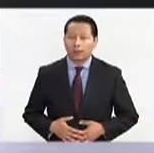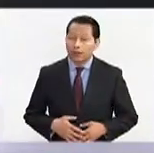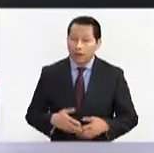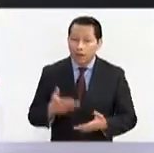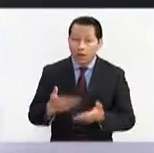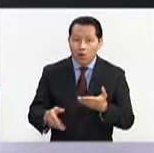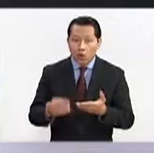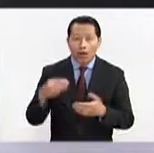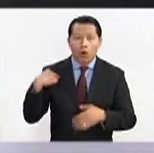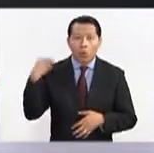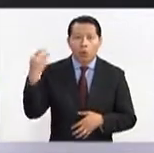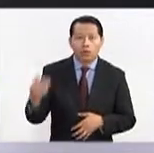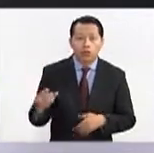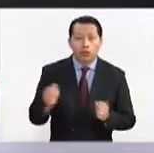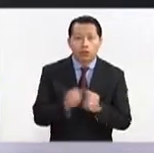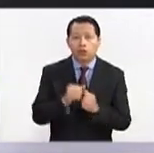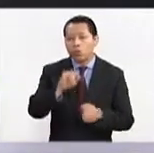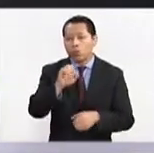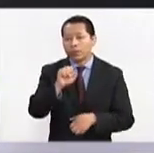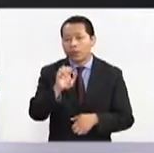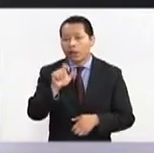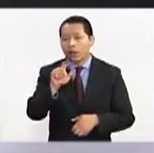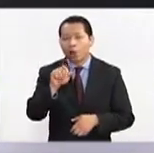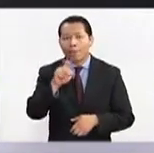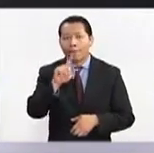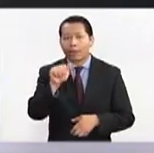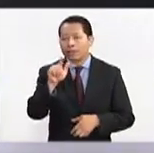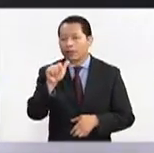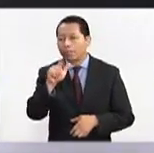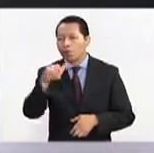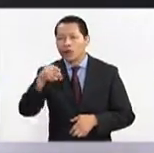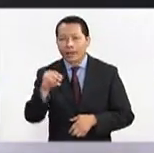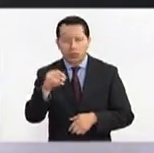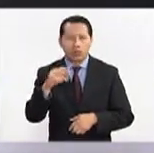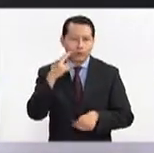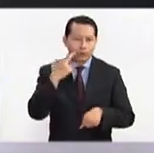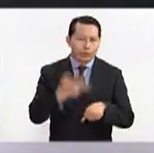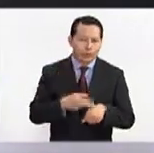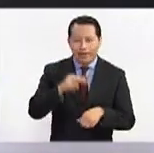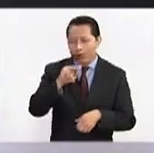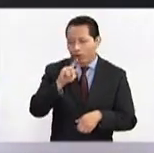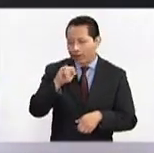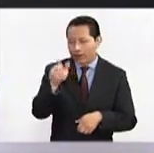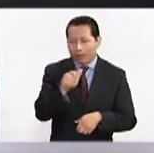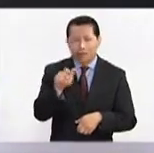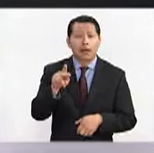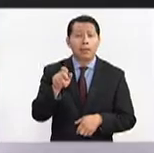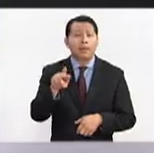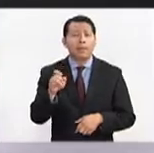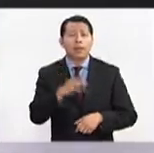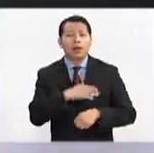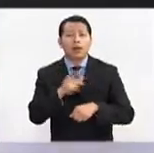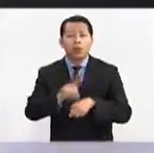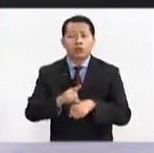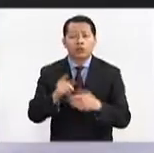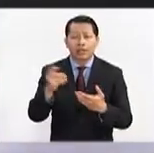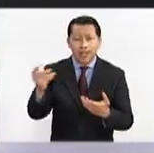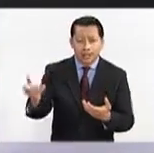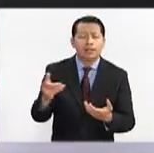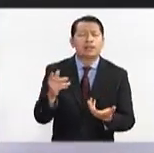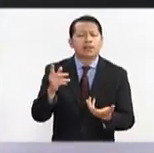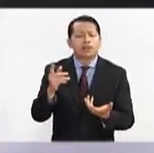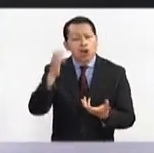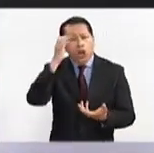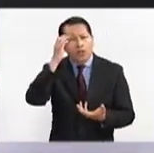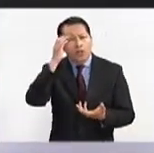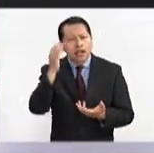Vámonos hasta Washington con José López Zamorano, corresponsal de Notimex, para conocer, Pepe, muy buenos días, los últimos informes